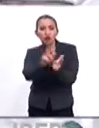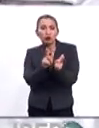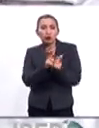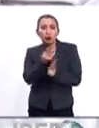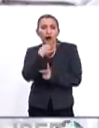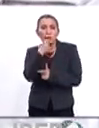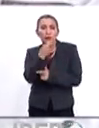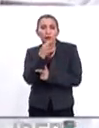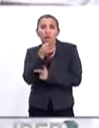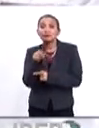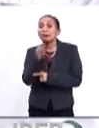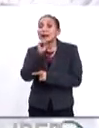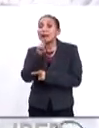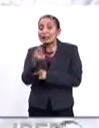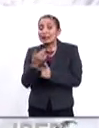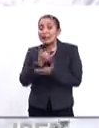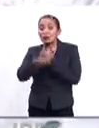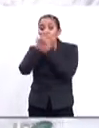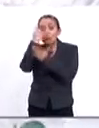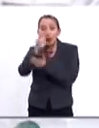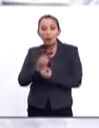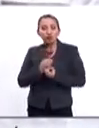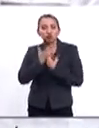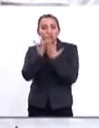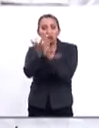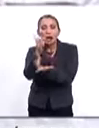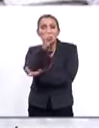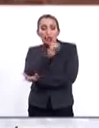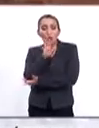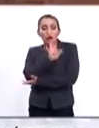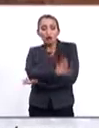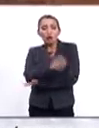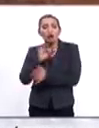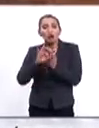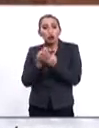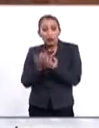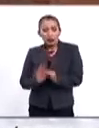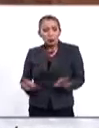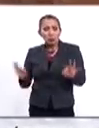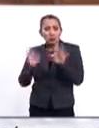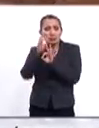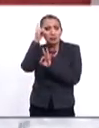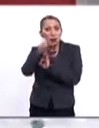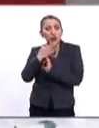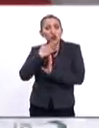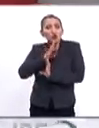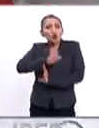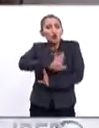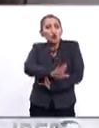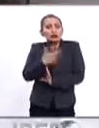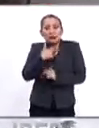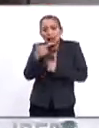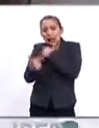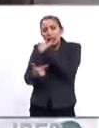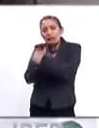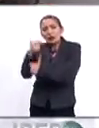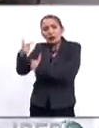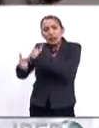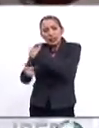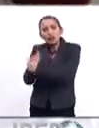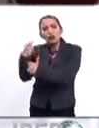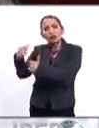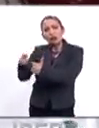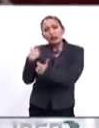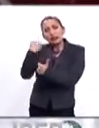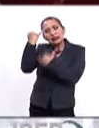población que lo habla. Además de servir como medio de expresión, la lengua es un elemento fundamental para la conservación de generación en generación